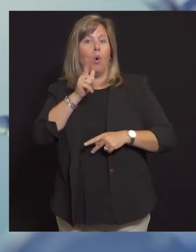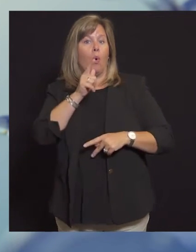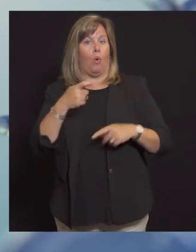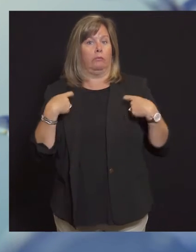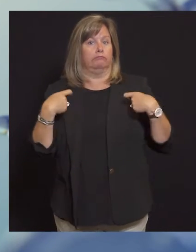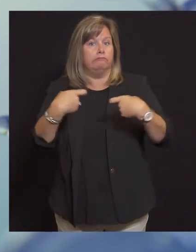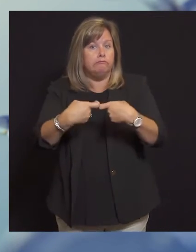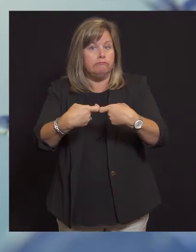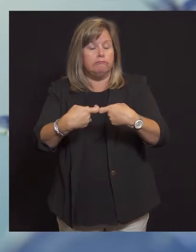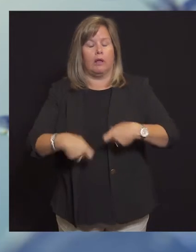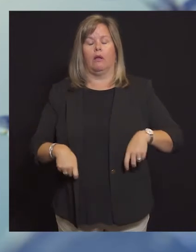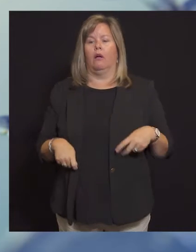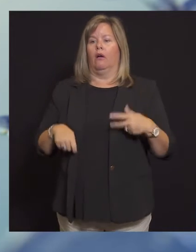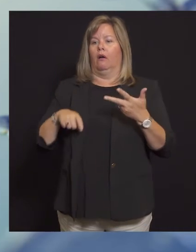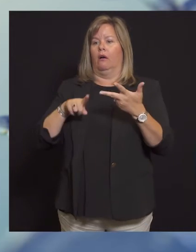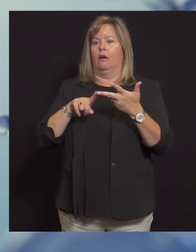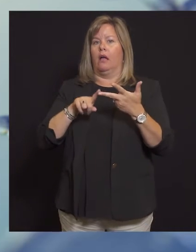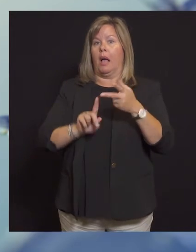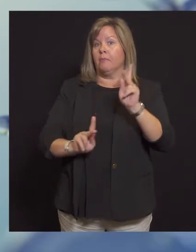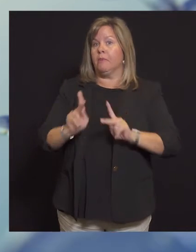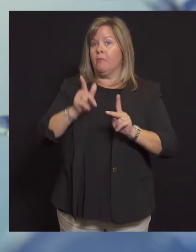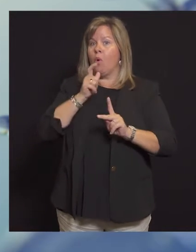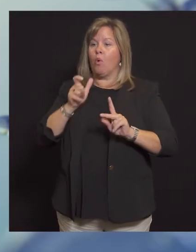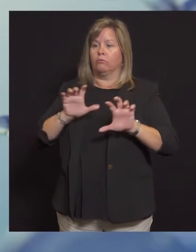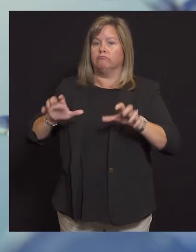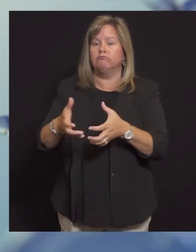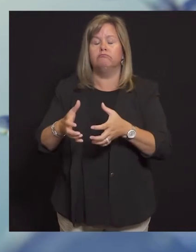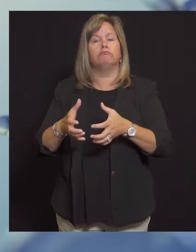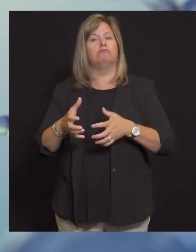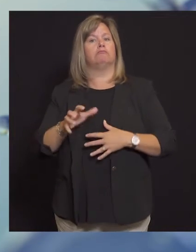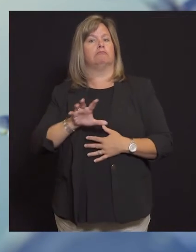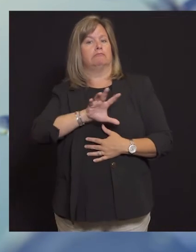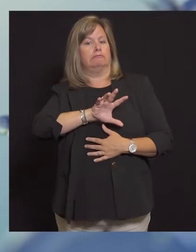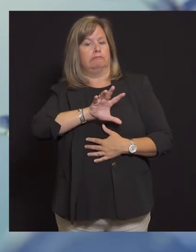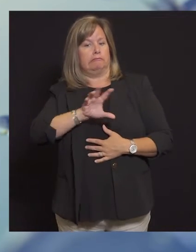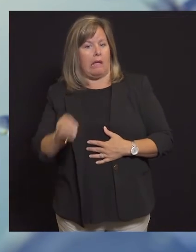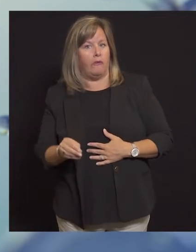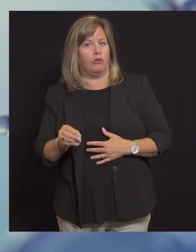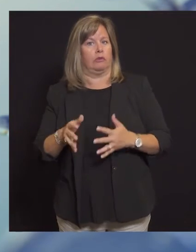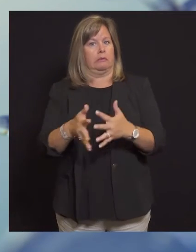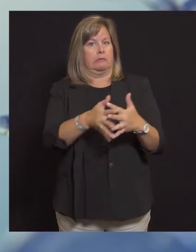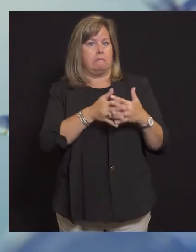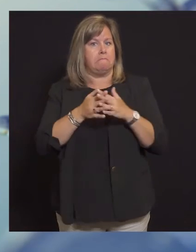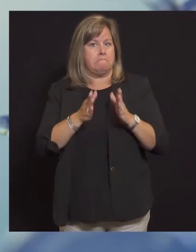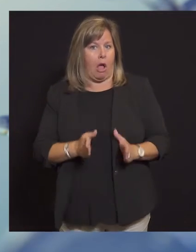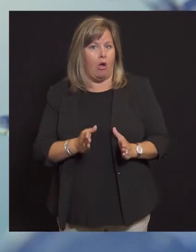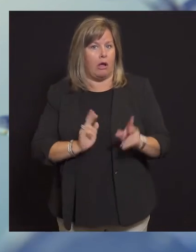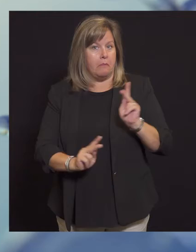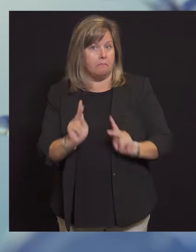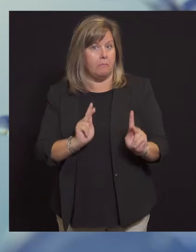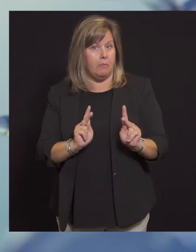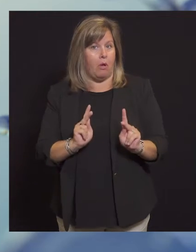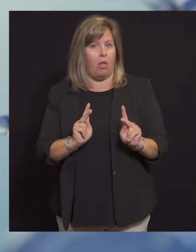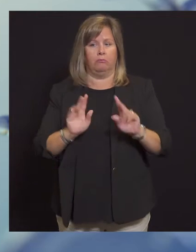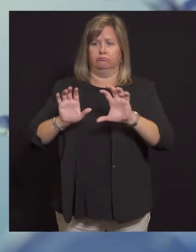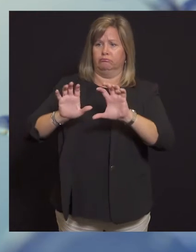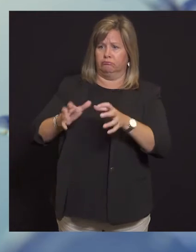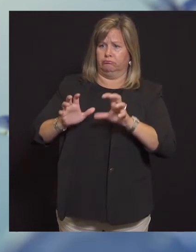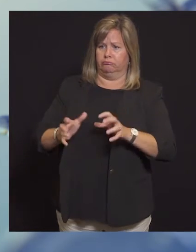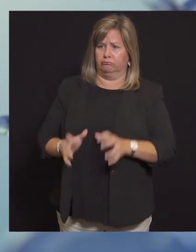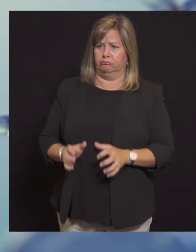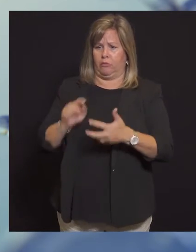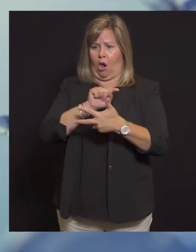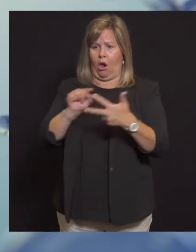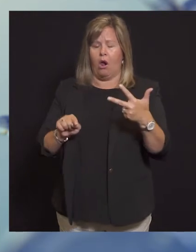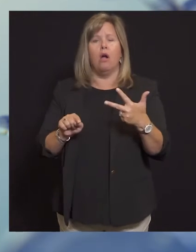Otros grupos de los que estamos escuchando con estigma son grupos que han tenido tasas de gravedad más altas o